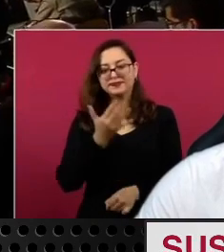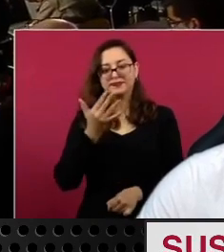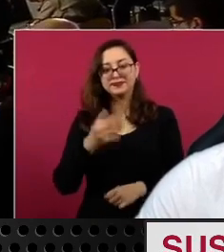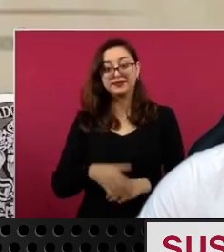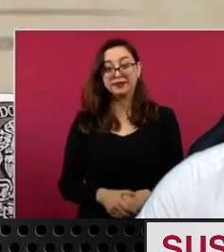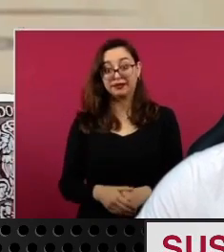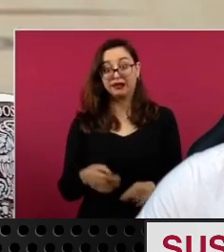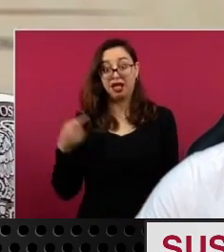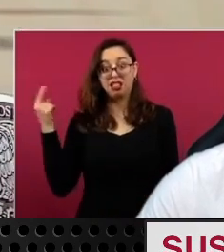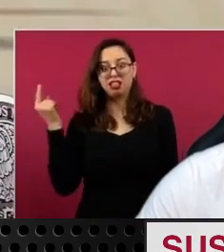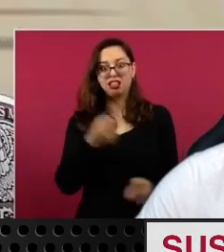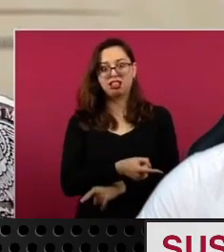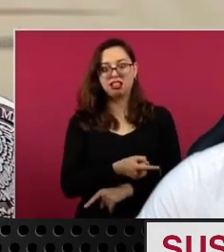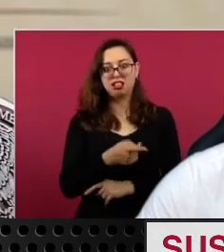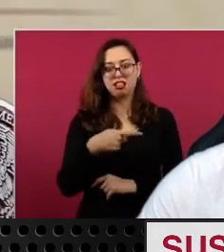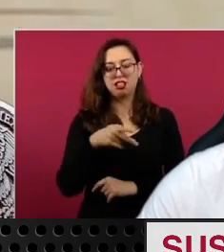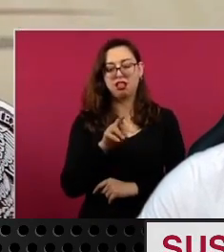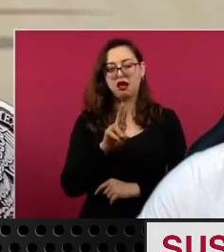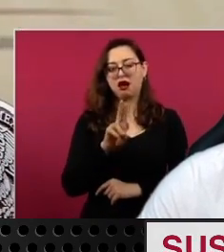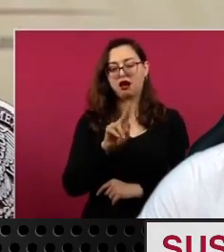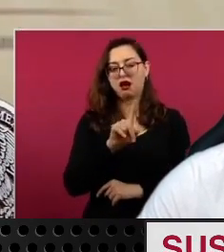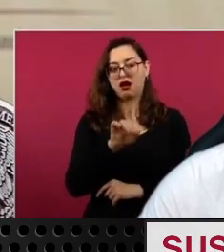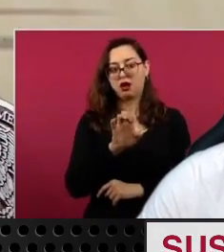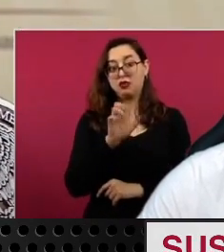Fuentes era duro